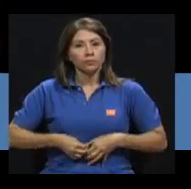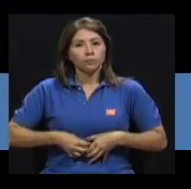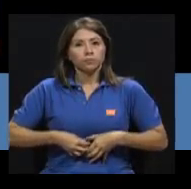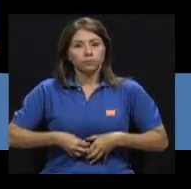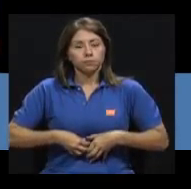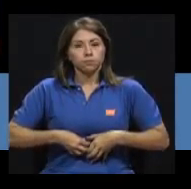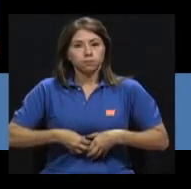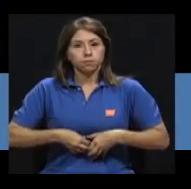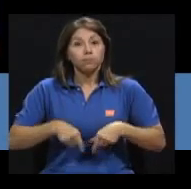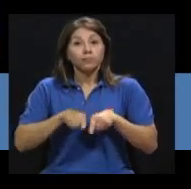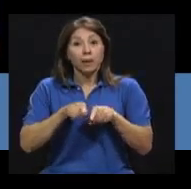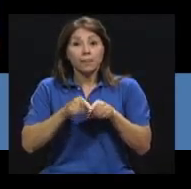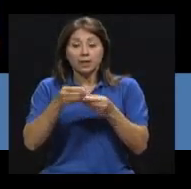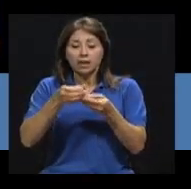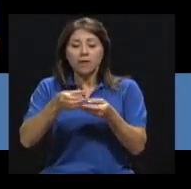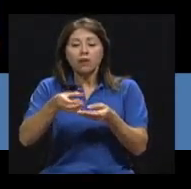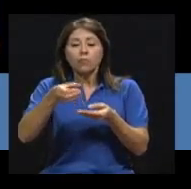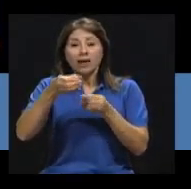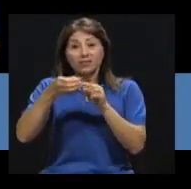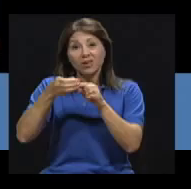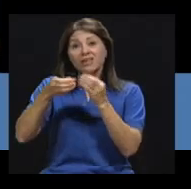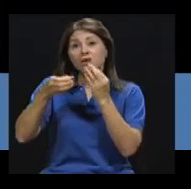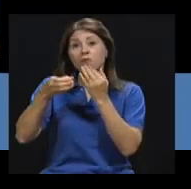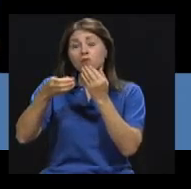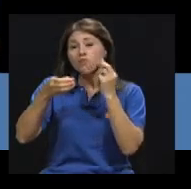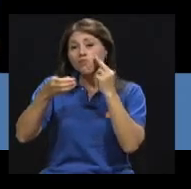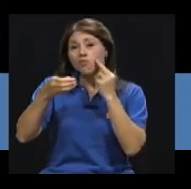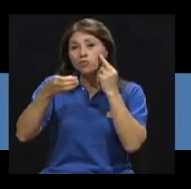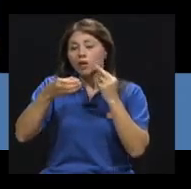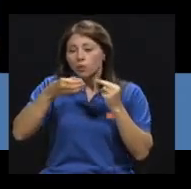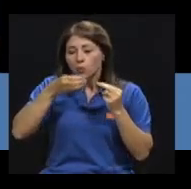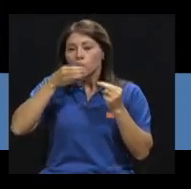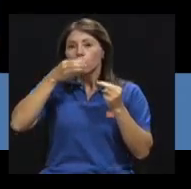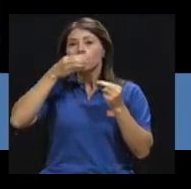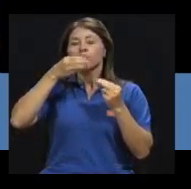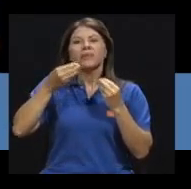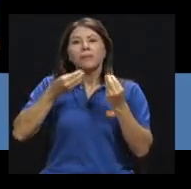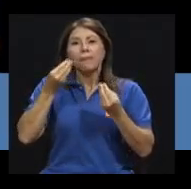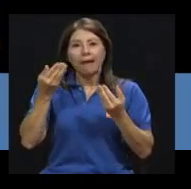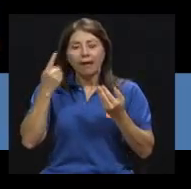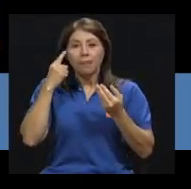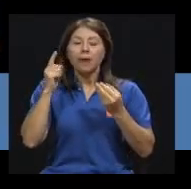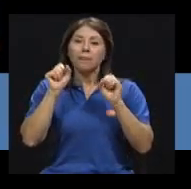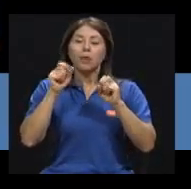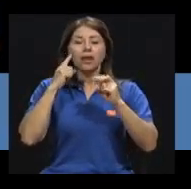un vaso con líquido color rosa necesario para visualizar las partes del estómago.